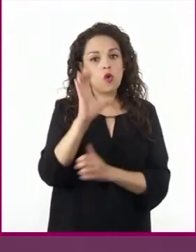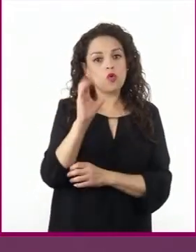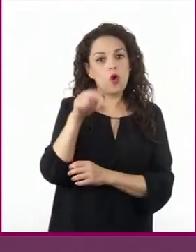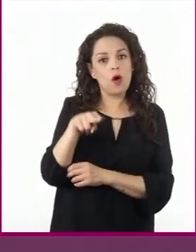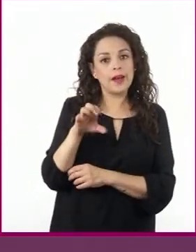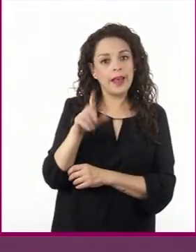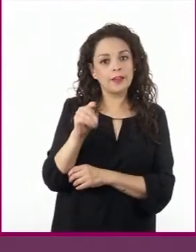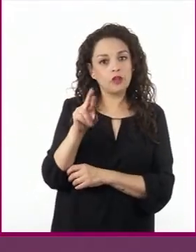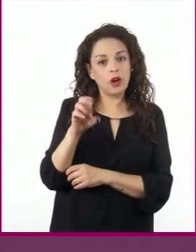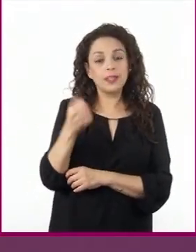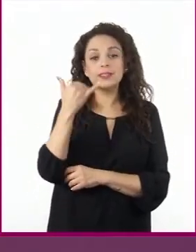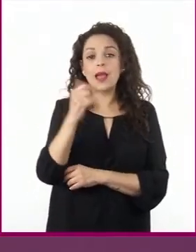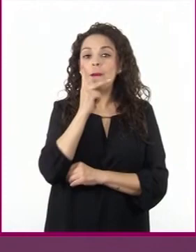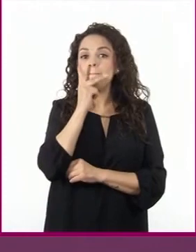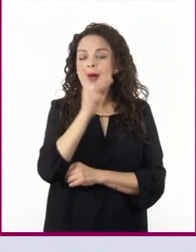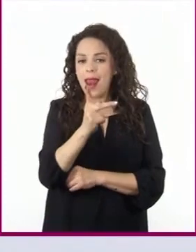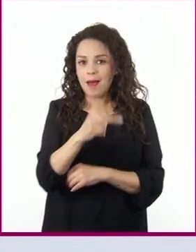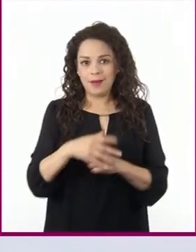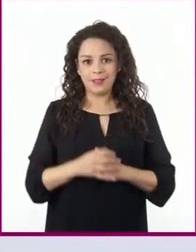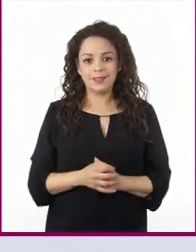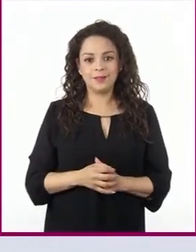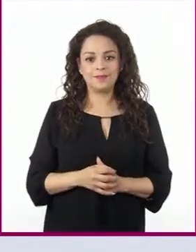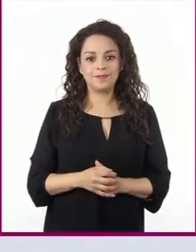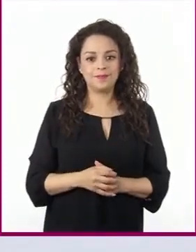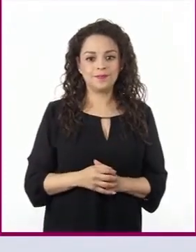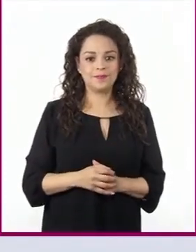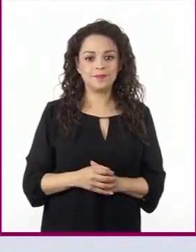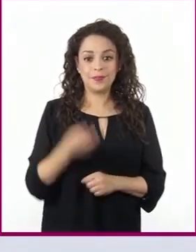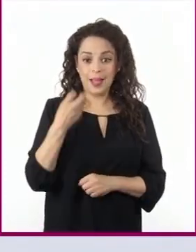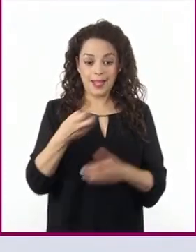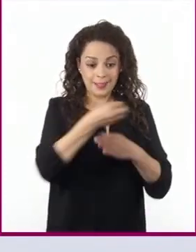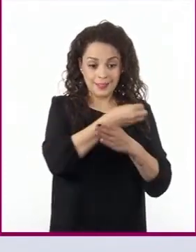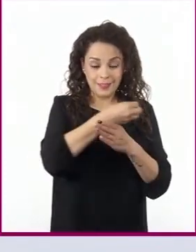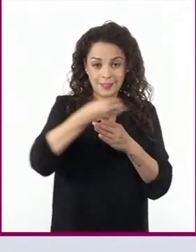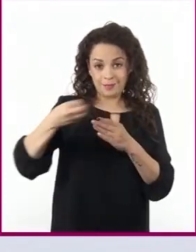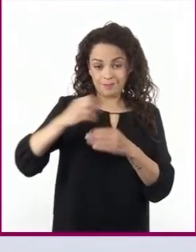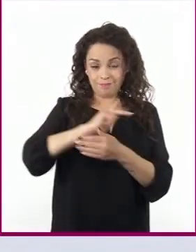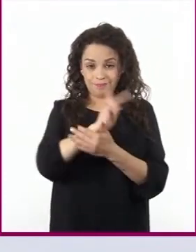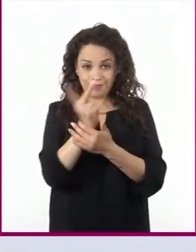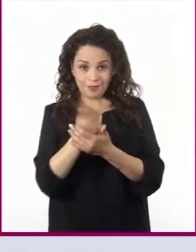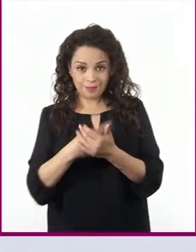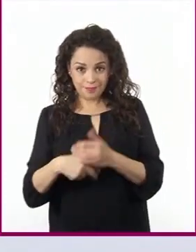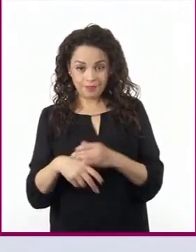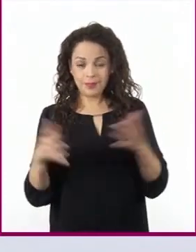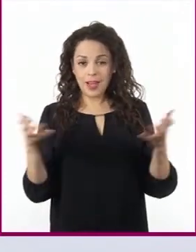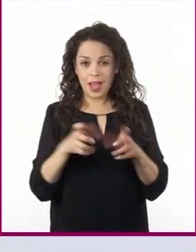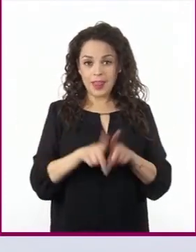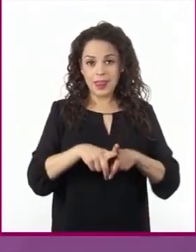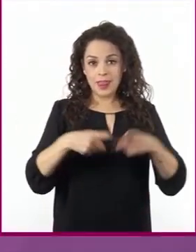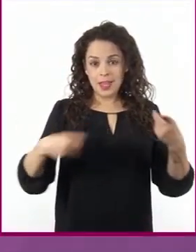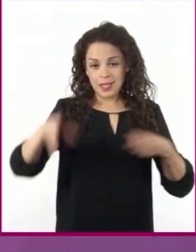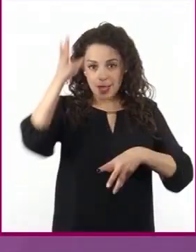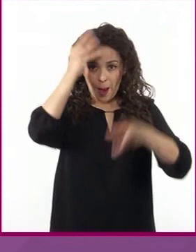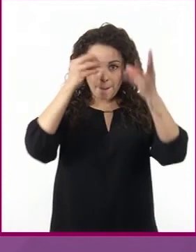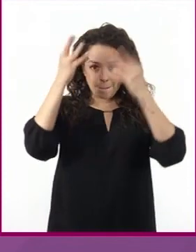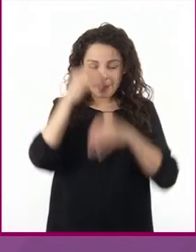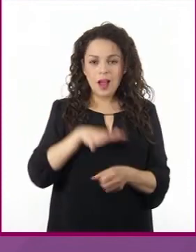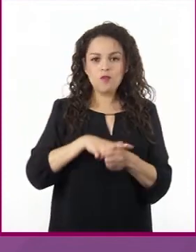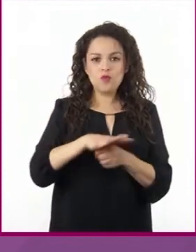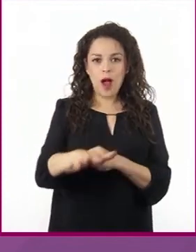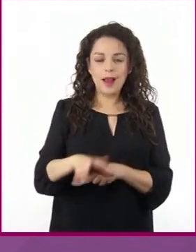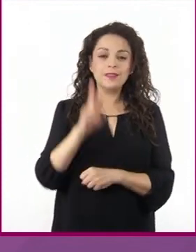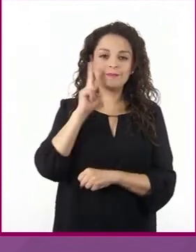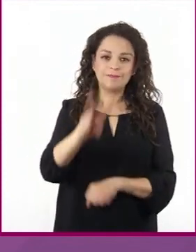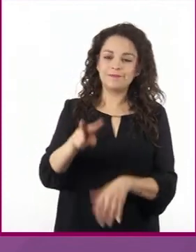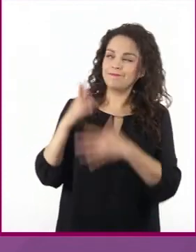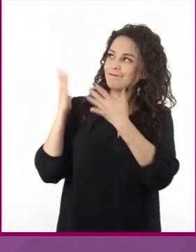las palabras trabajadas. En esta sesión, desarrollamos el aprendizaje esperado. Escribe un